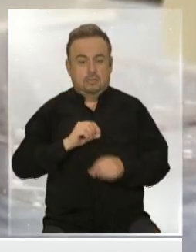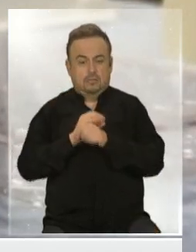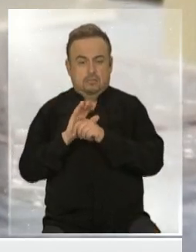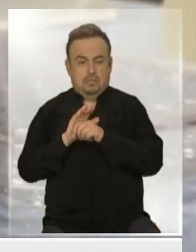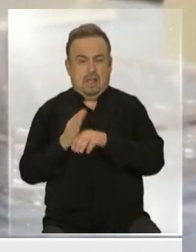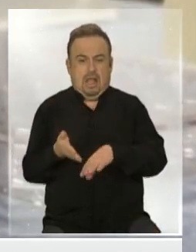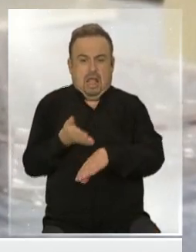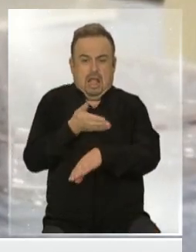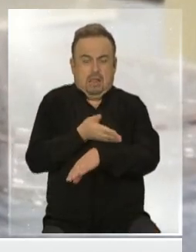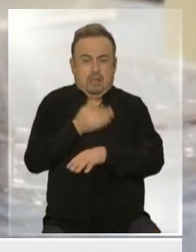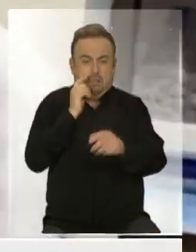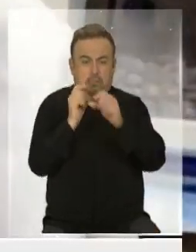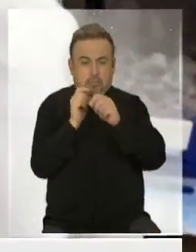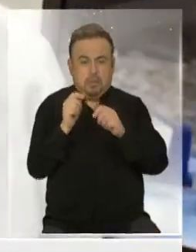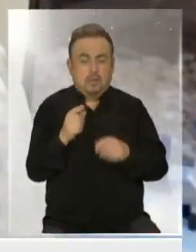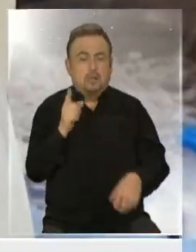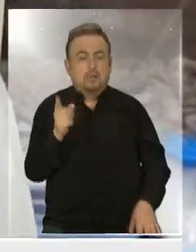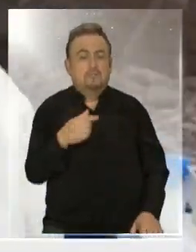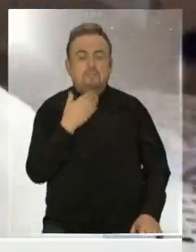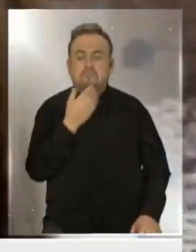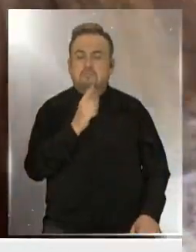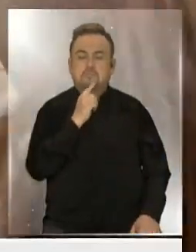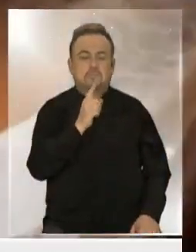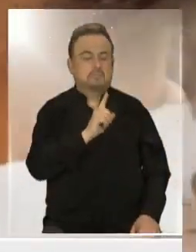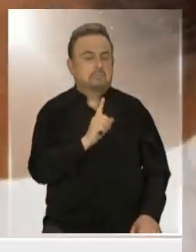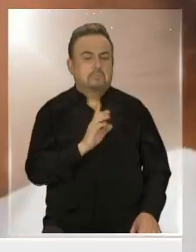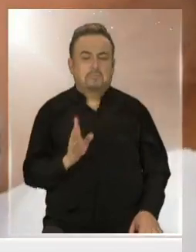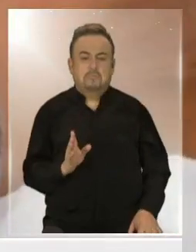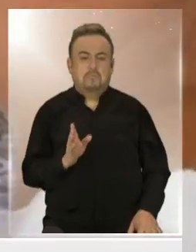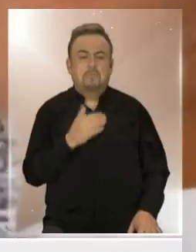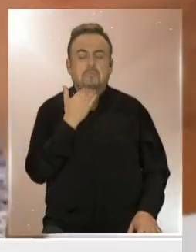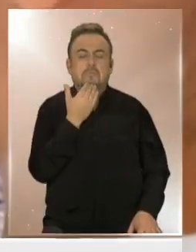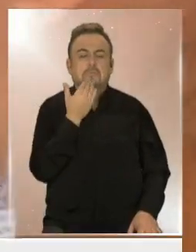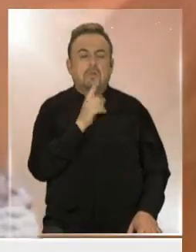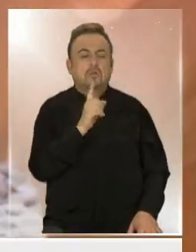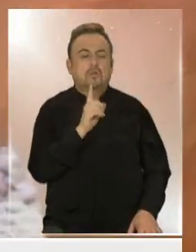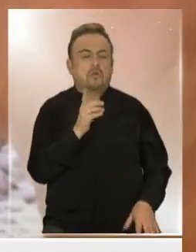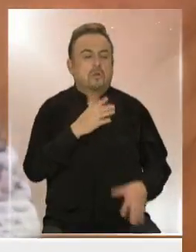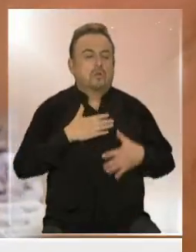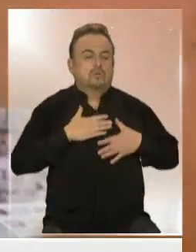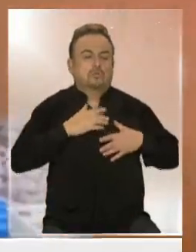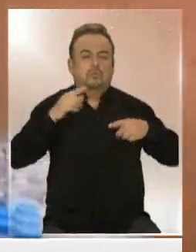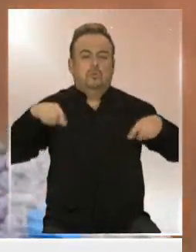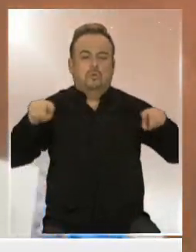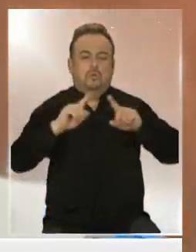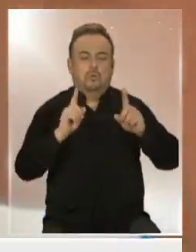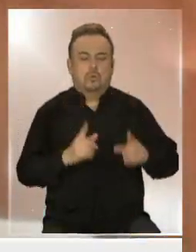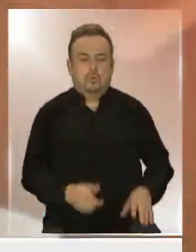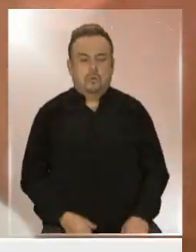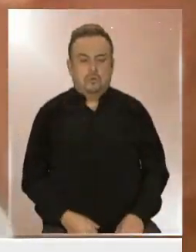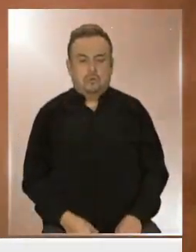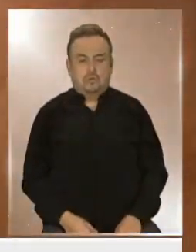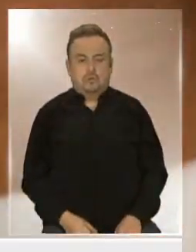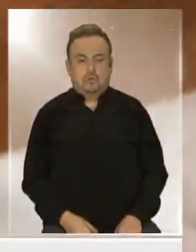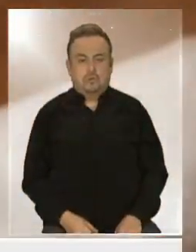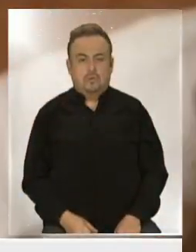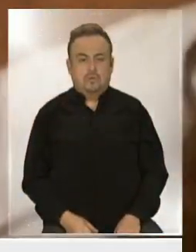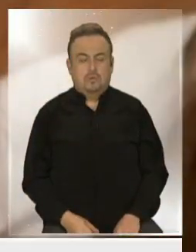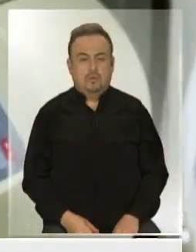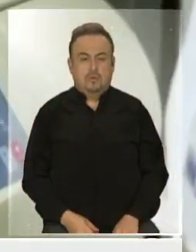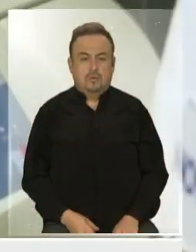la magnitud y peligrosidad de esta pandemia y que él mismo había querido minimizar para no generar este caos en la